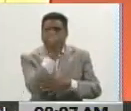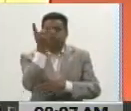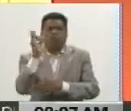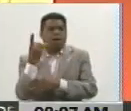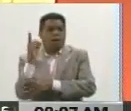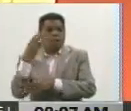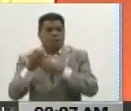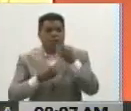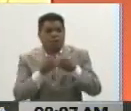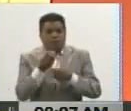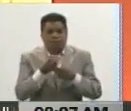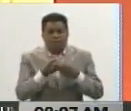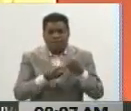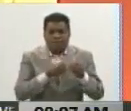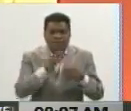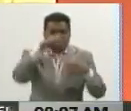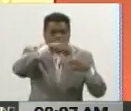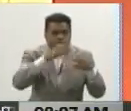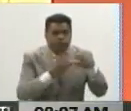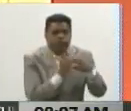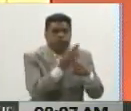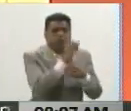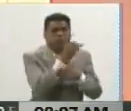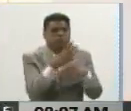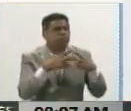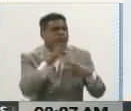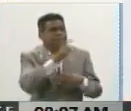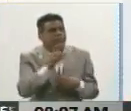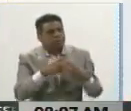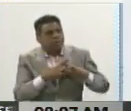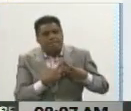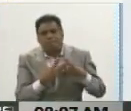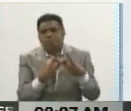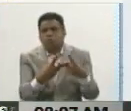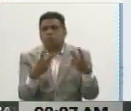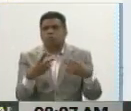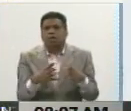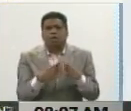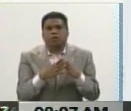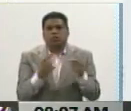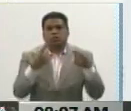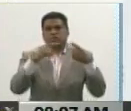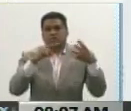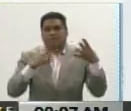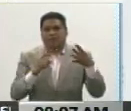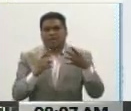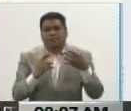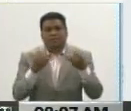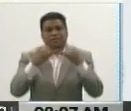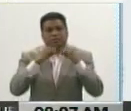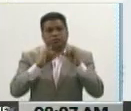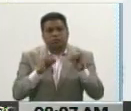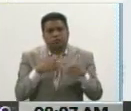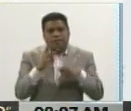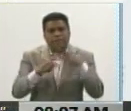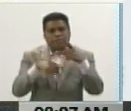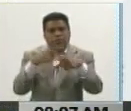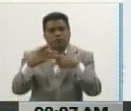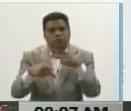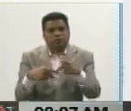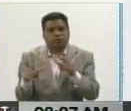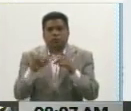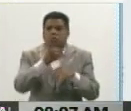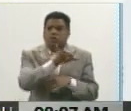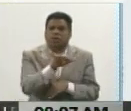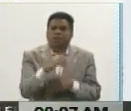con voluntariado, brigadistas, con diferentes instituciones que han participado en esos procesos. Y bueno, nos